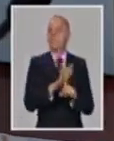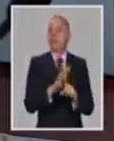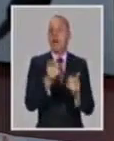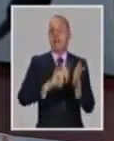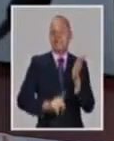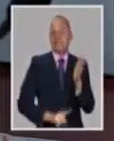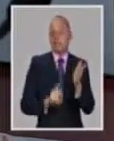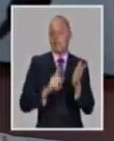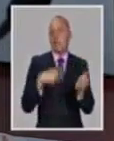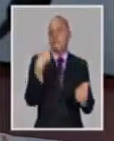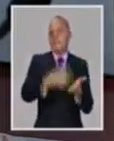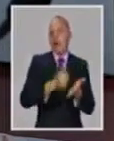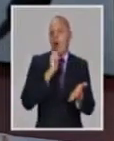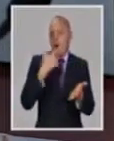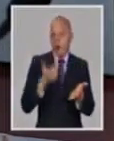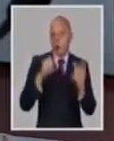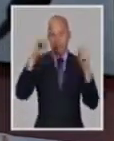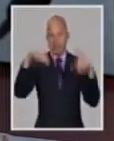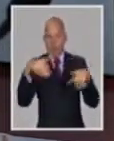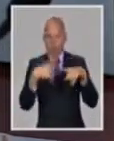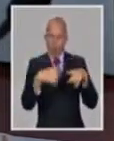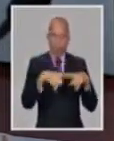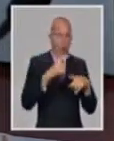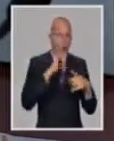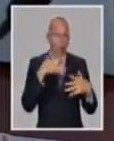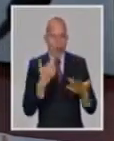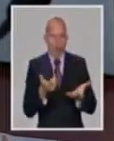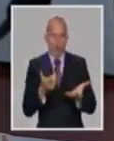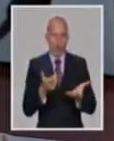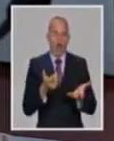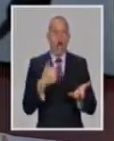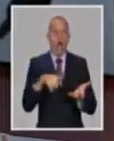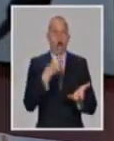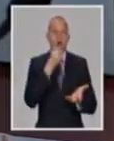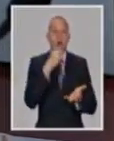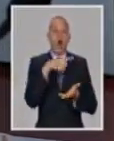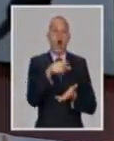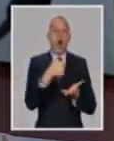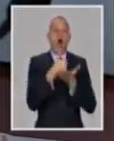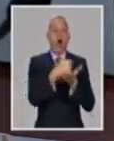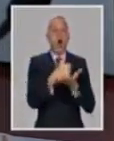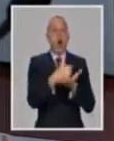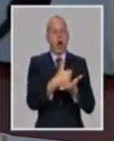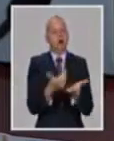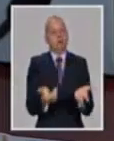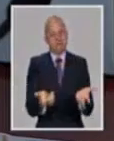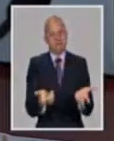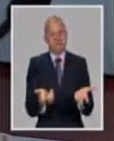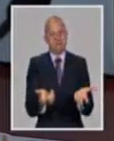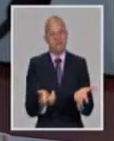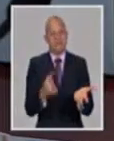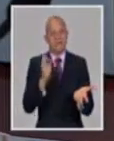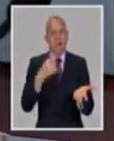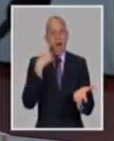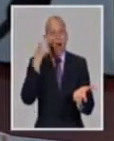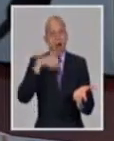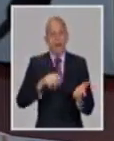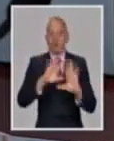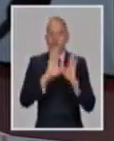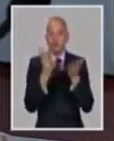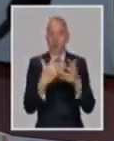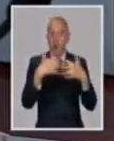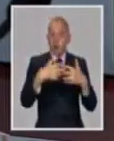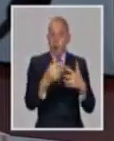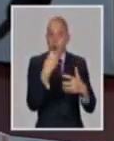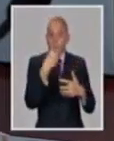un impacto en la disminución de los costos de un servicio que está presente prácticamente en todas las